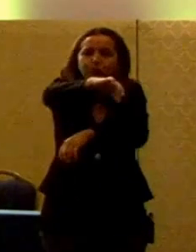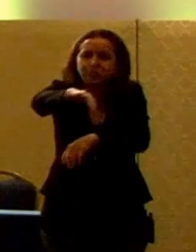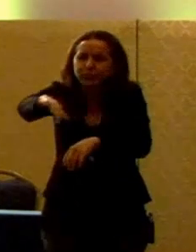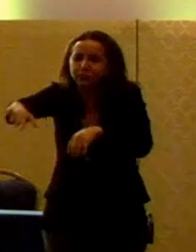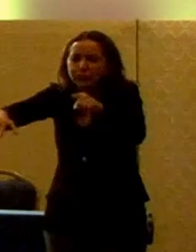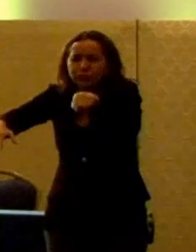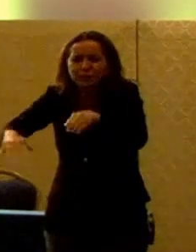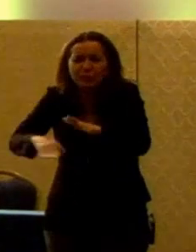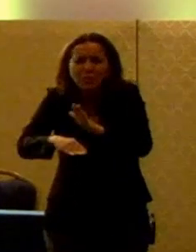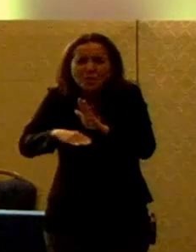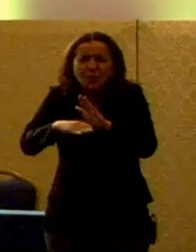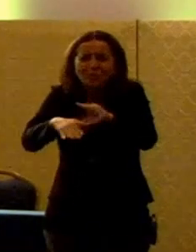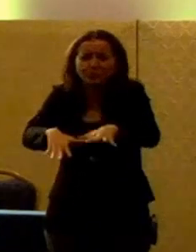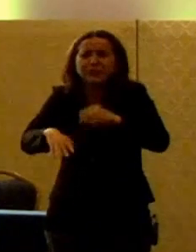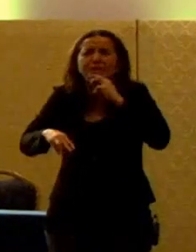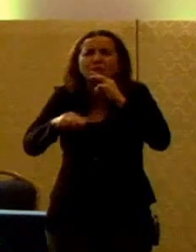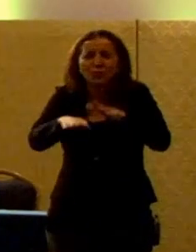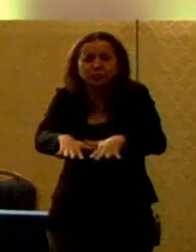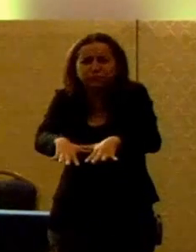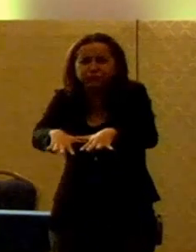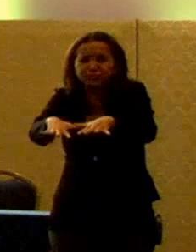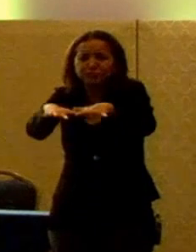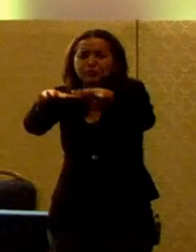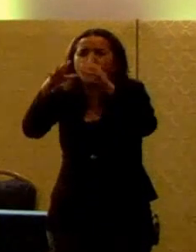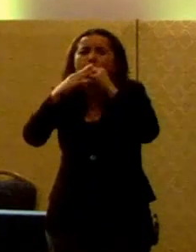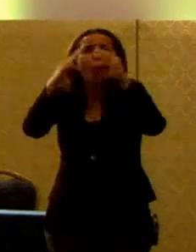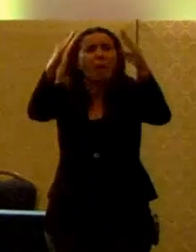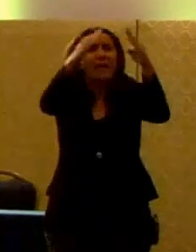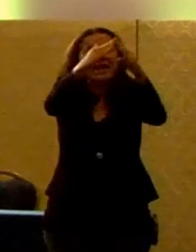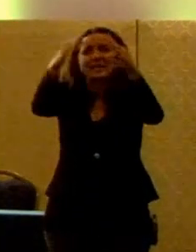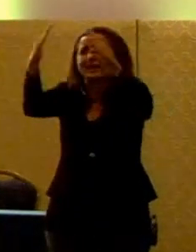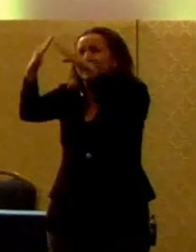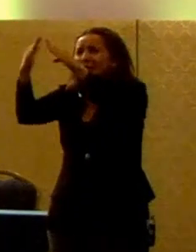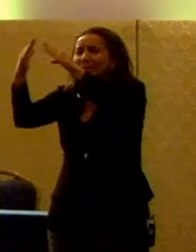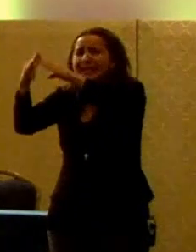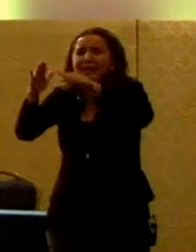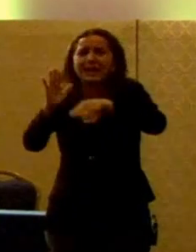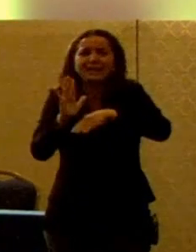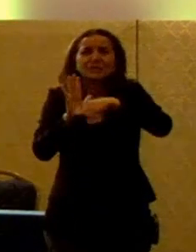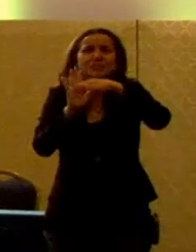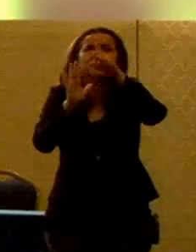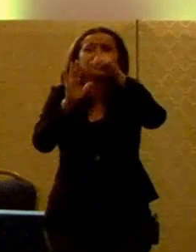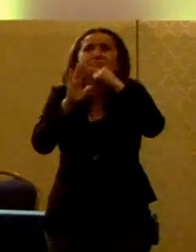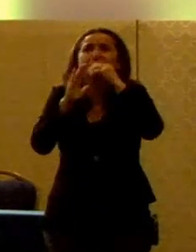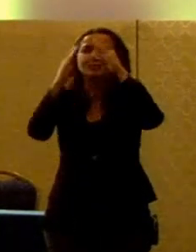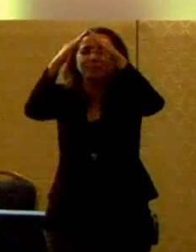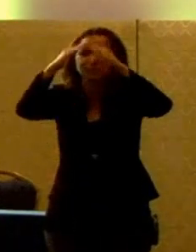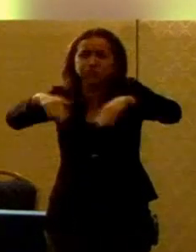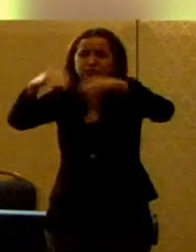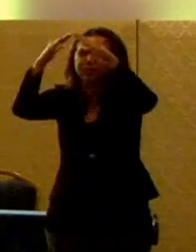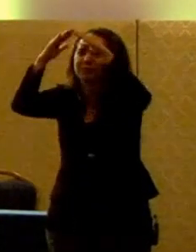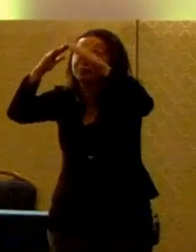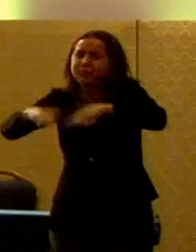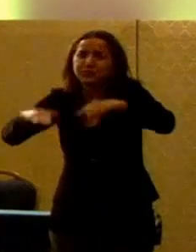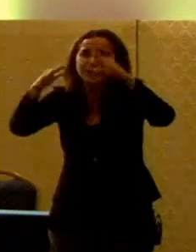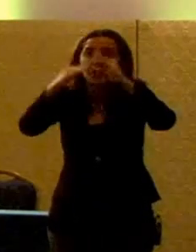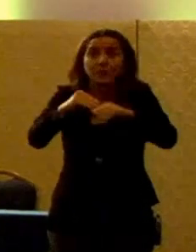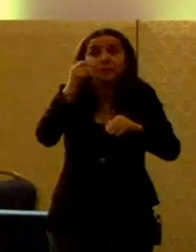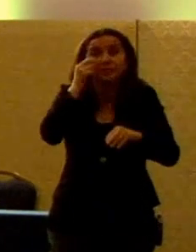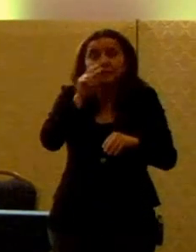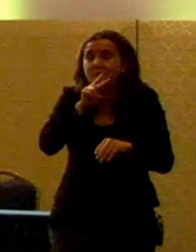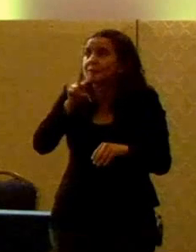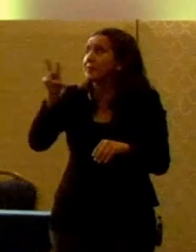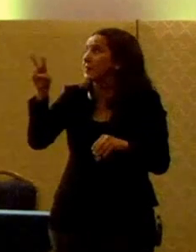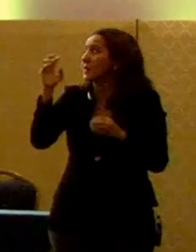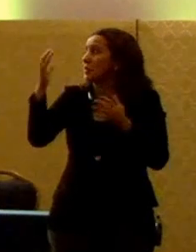tercera parte. La parte de las viviendas afectadas y en general los daños estimados en pérdidas, si se dan cuenta que hay un